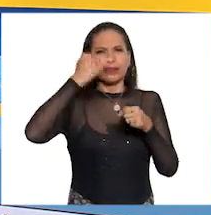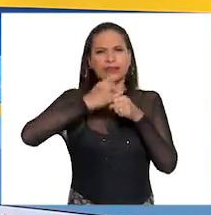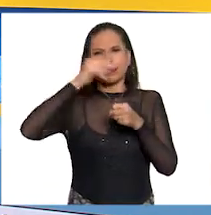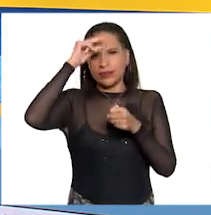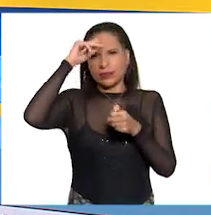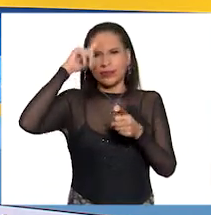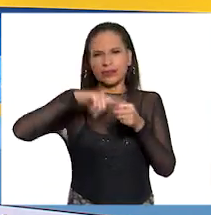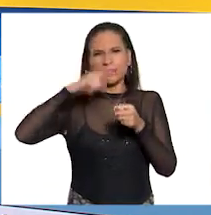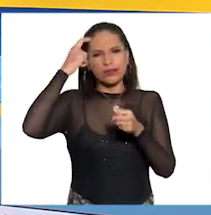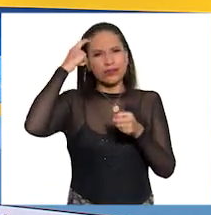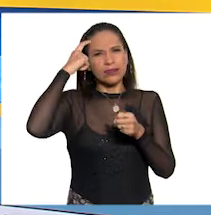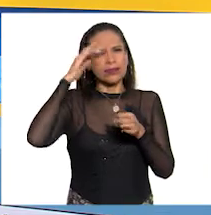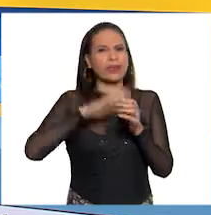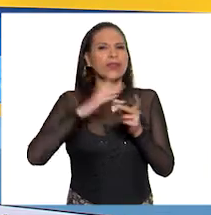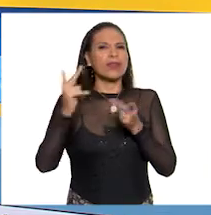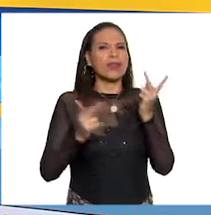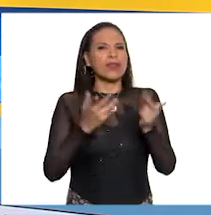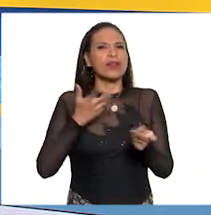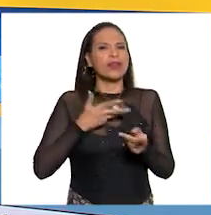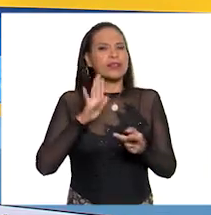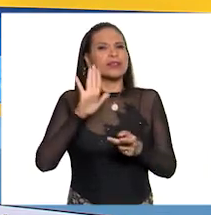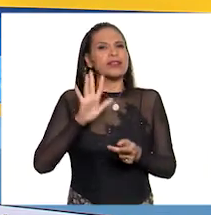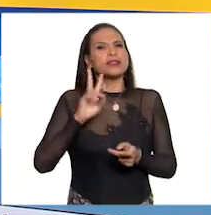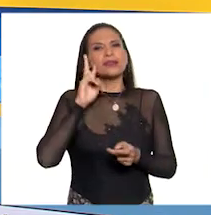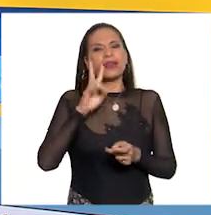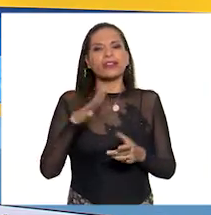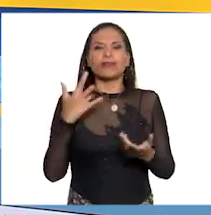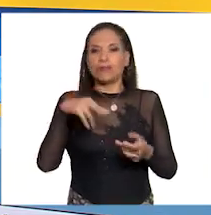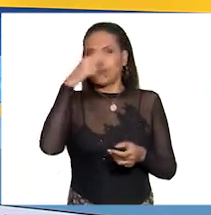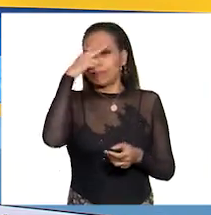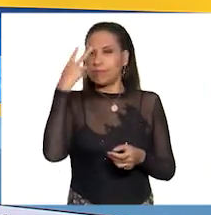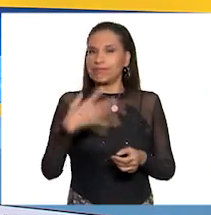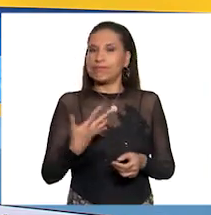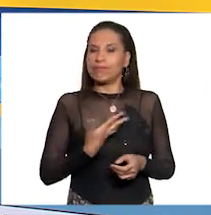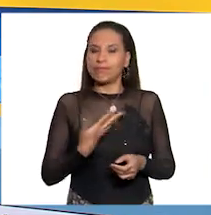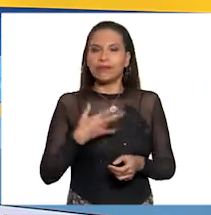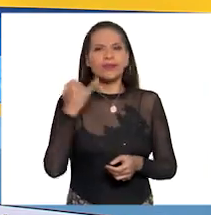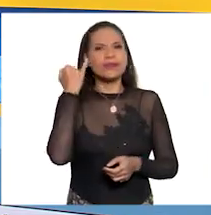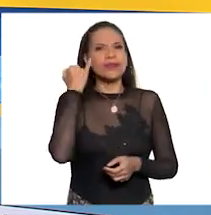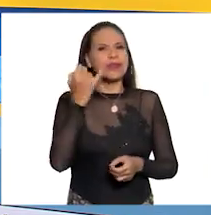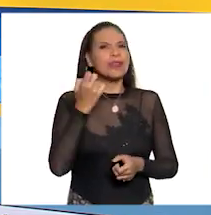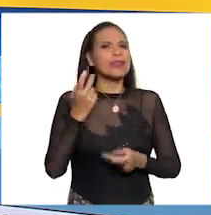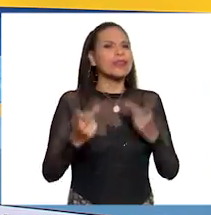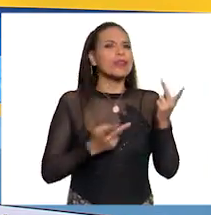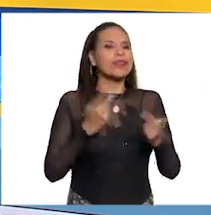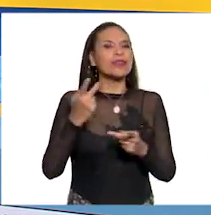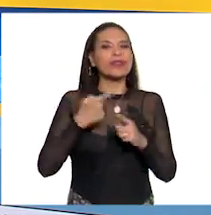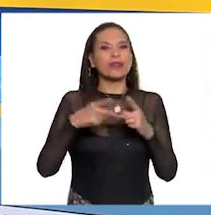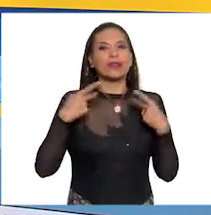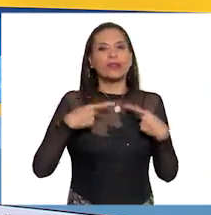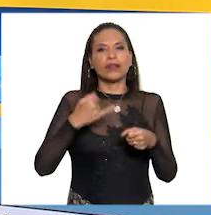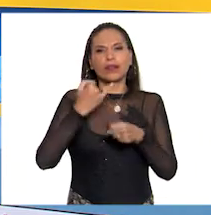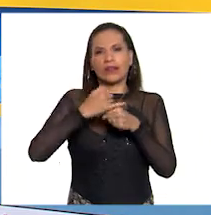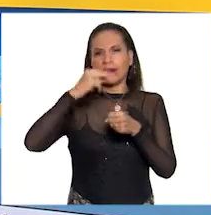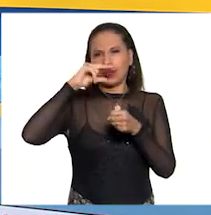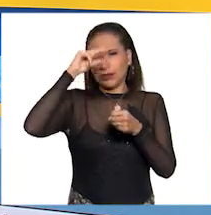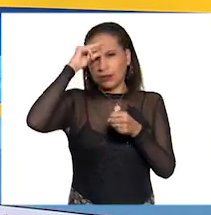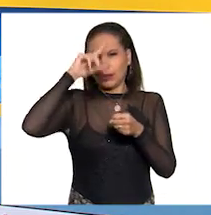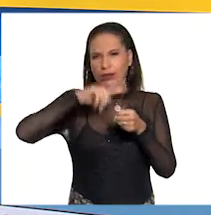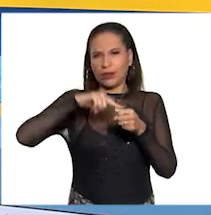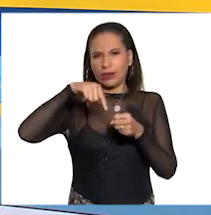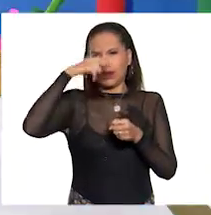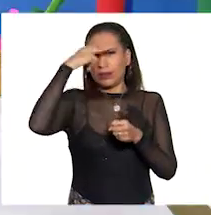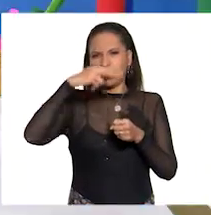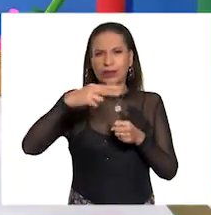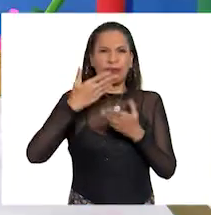pregunta parecida a la que tuvo un impacto tremendo en México. ¿Te imaginas qué se preguntaban los intelectuales mexicanos de esa época,